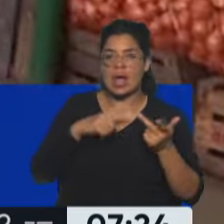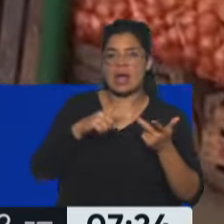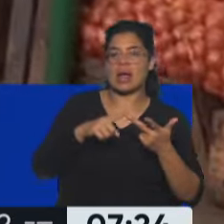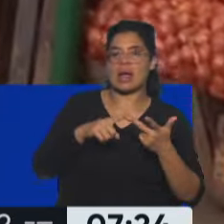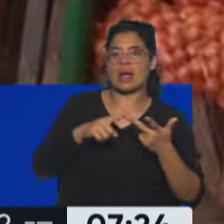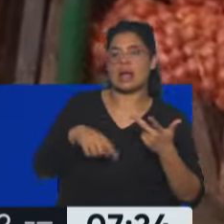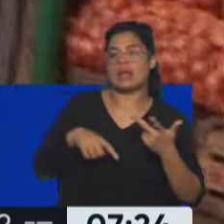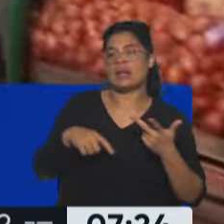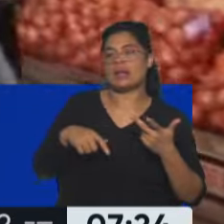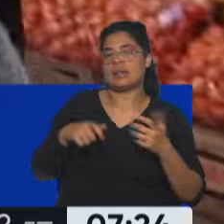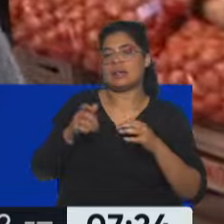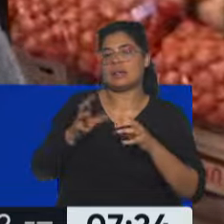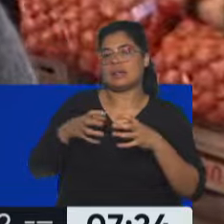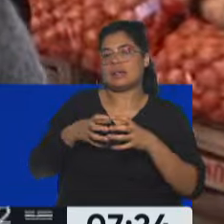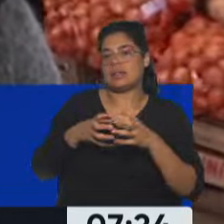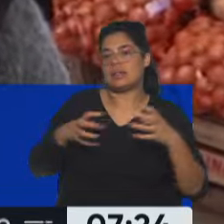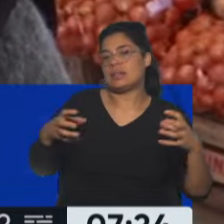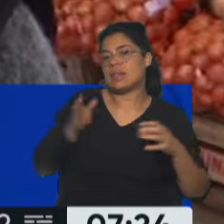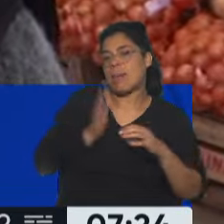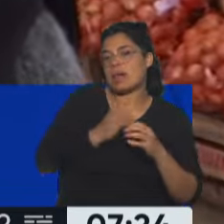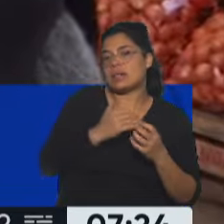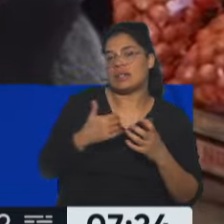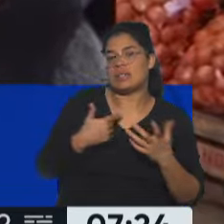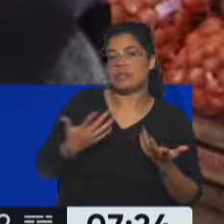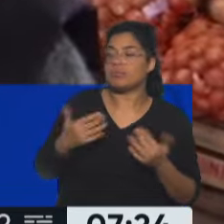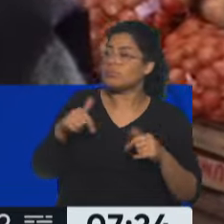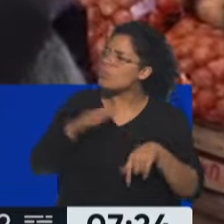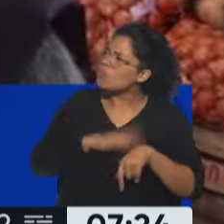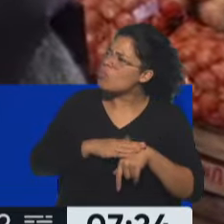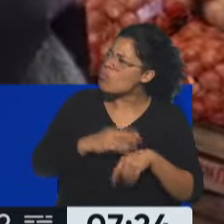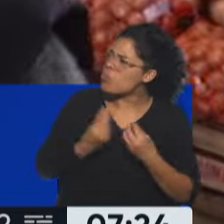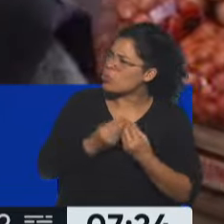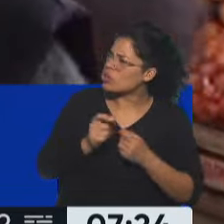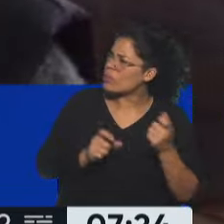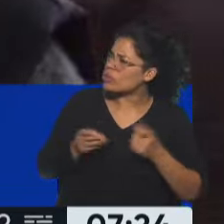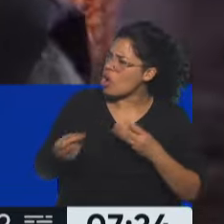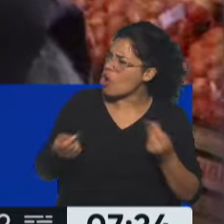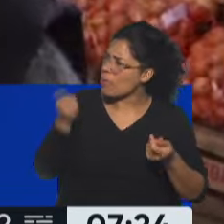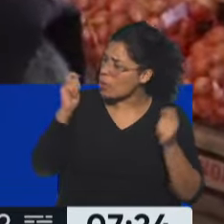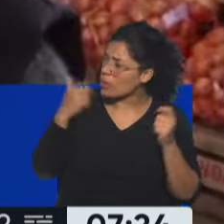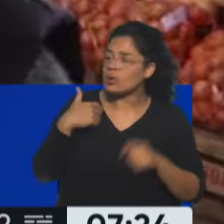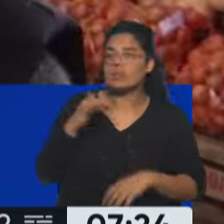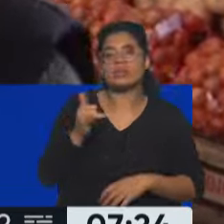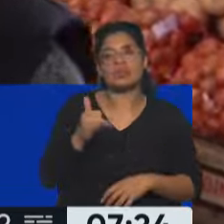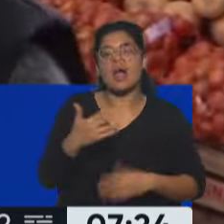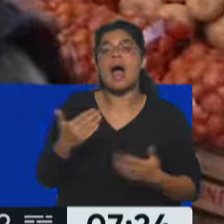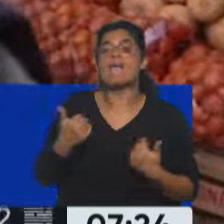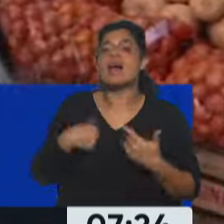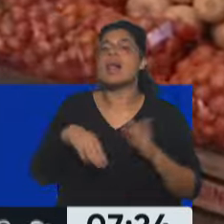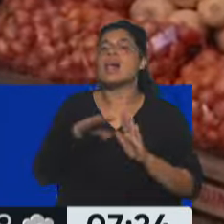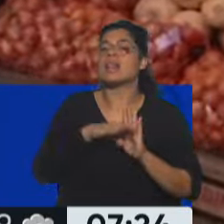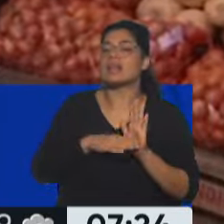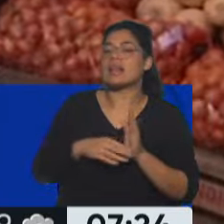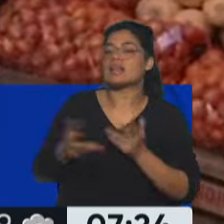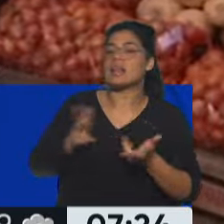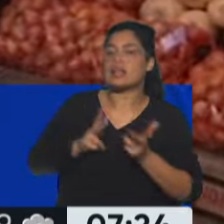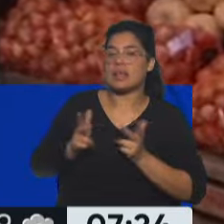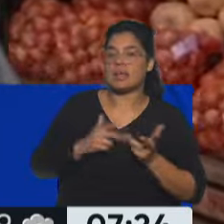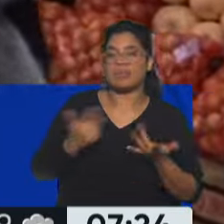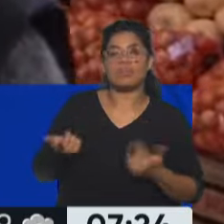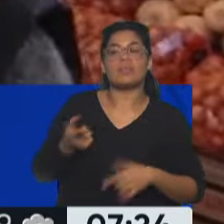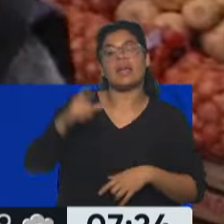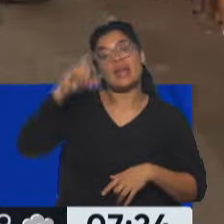época o no. No sé si es la época, pero yo la hago en el horno, la hago en escabeche. Me diga, a ver, deme una receta, por favor. El escabeche hay que